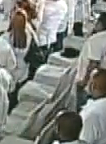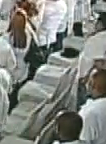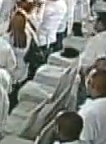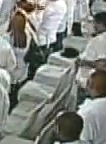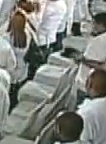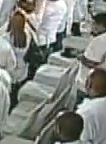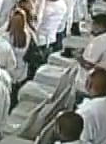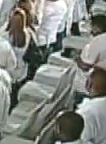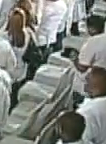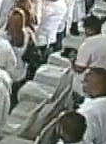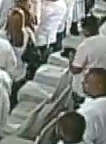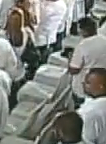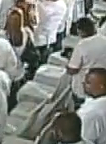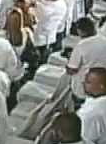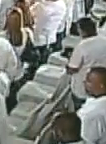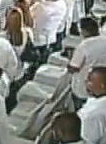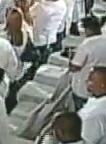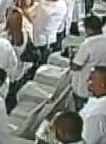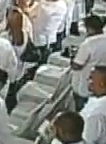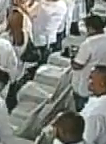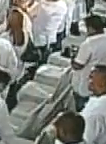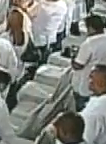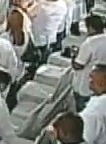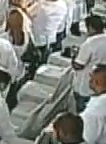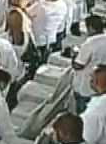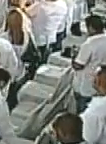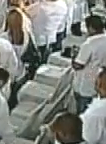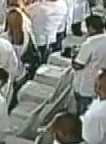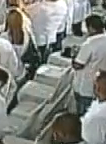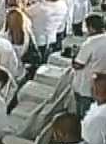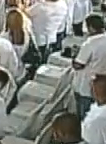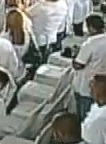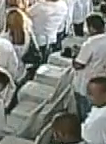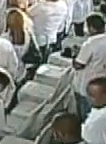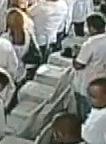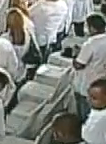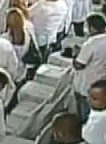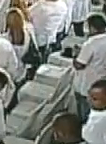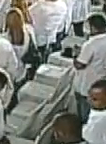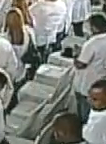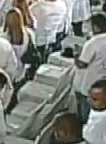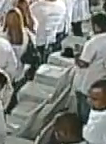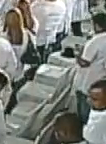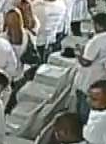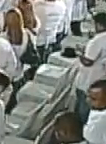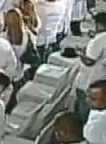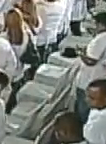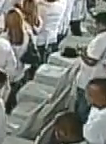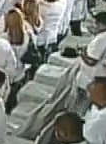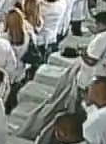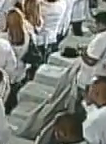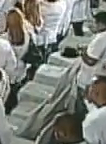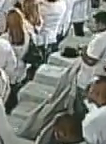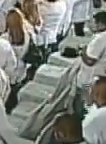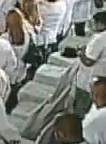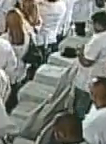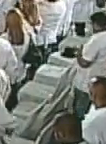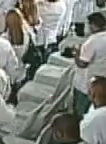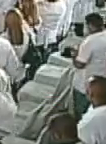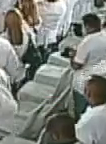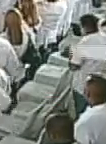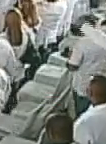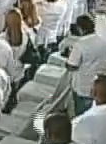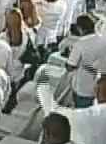nacional, junto al Ejecutivo Nacional desde el Círculo Militar de Venezuela, para garantizar el acceso a la